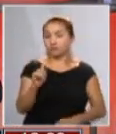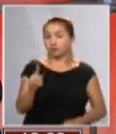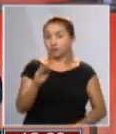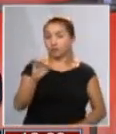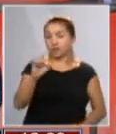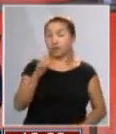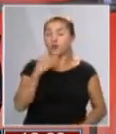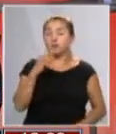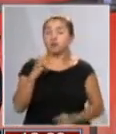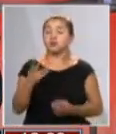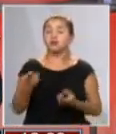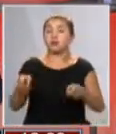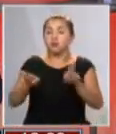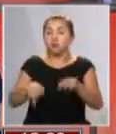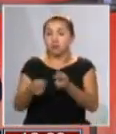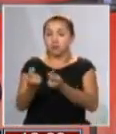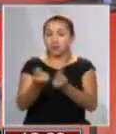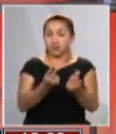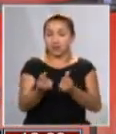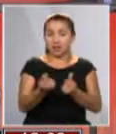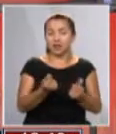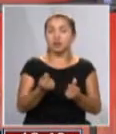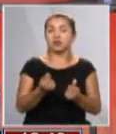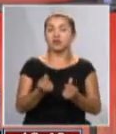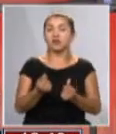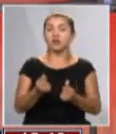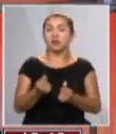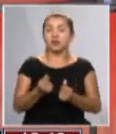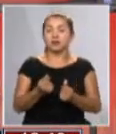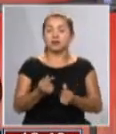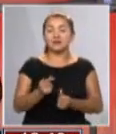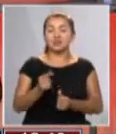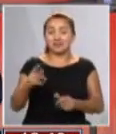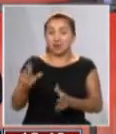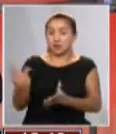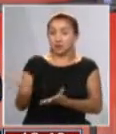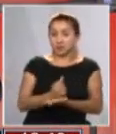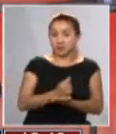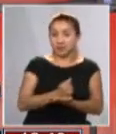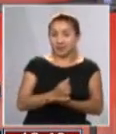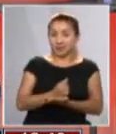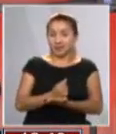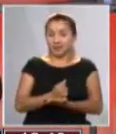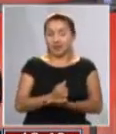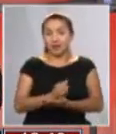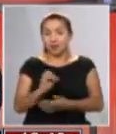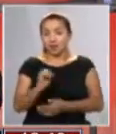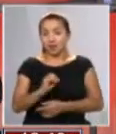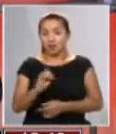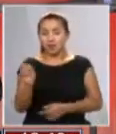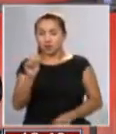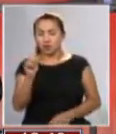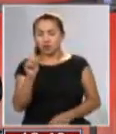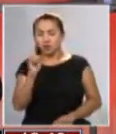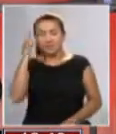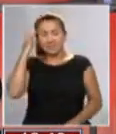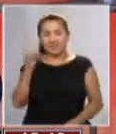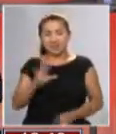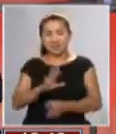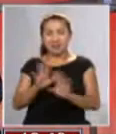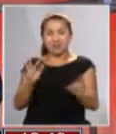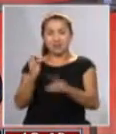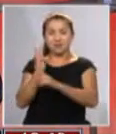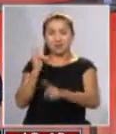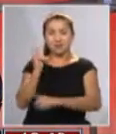reintegran esos dineros que habrían sido indebidamente obtenidos o que no se habrían enterado de narcafiscales, se